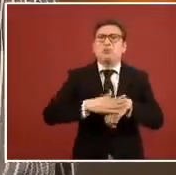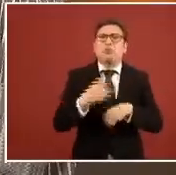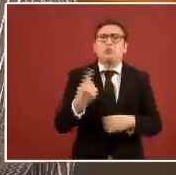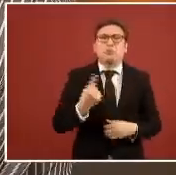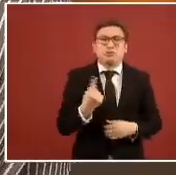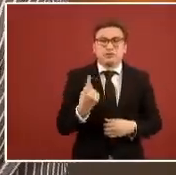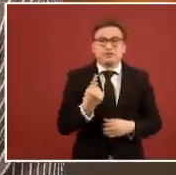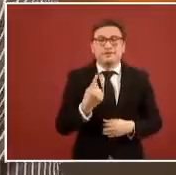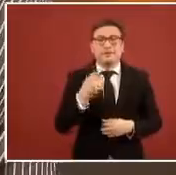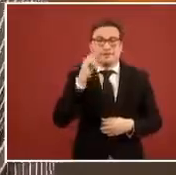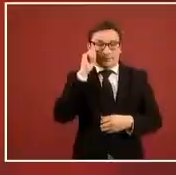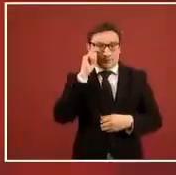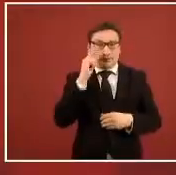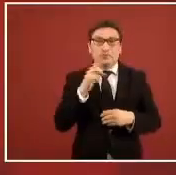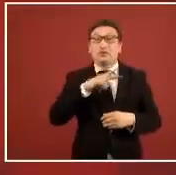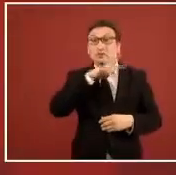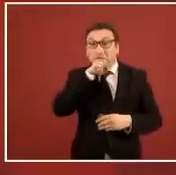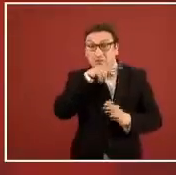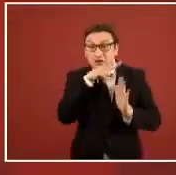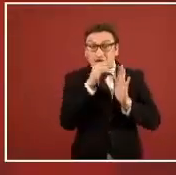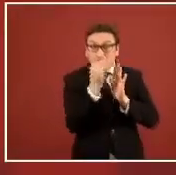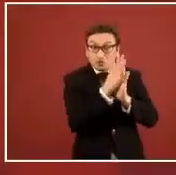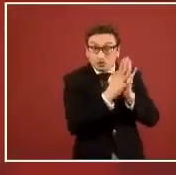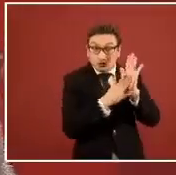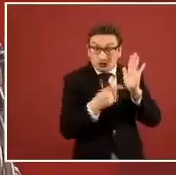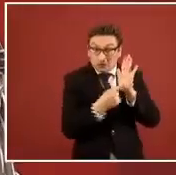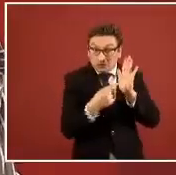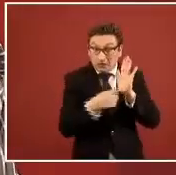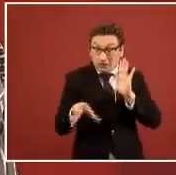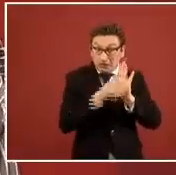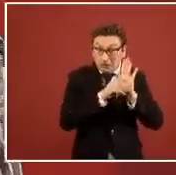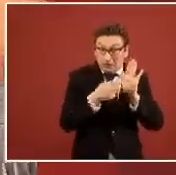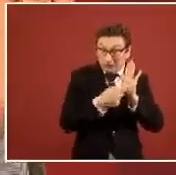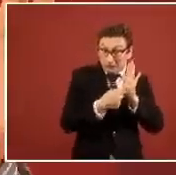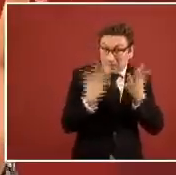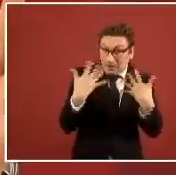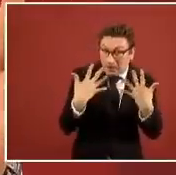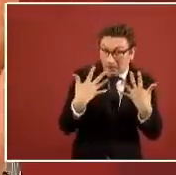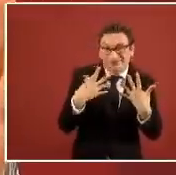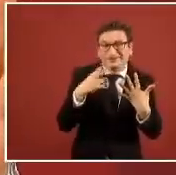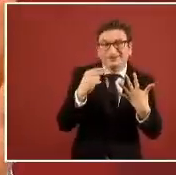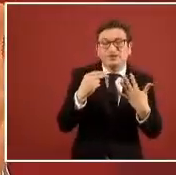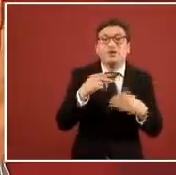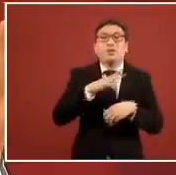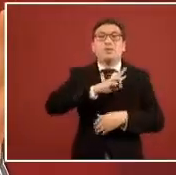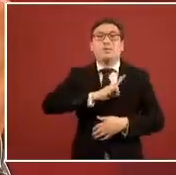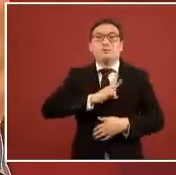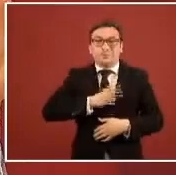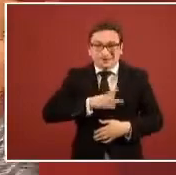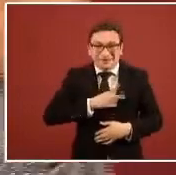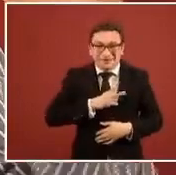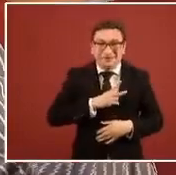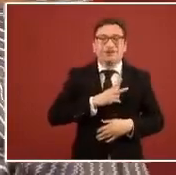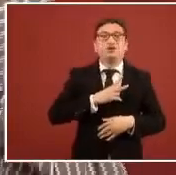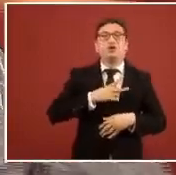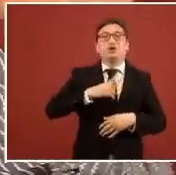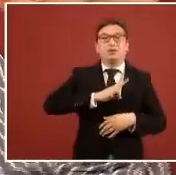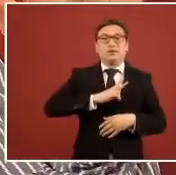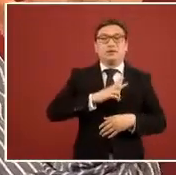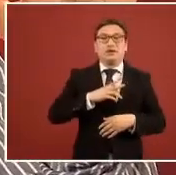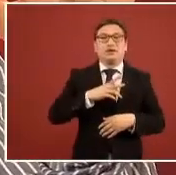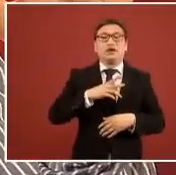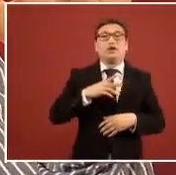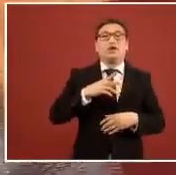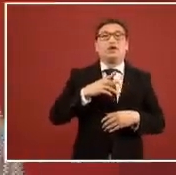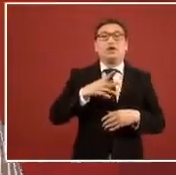razón? Porque el virus no entra por los guantes, por las manos. El virus entra por nariz, boca y ojos. Si yo tengo